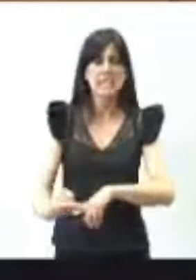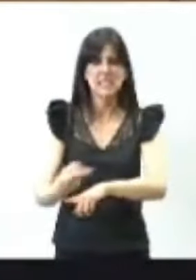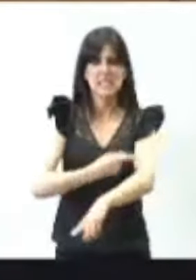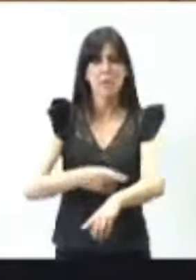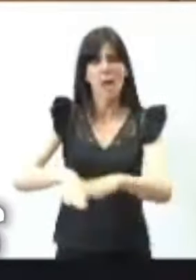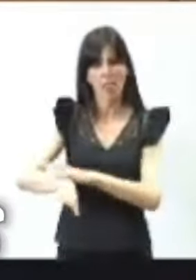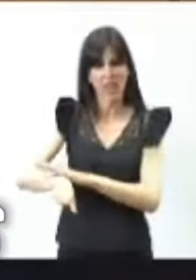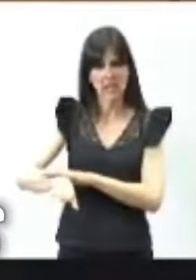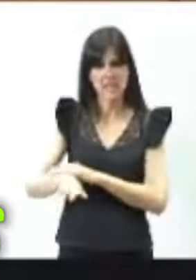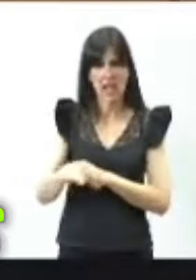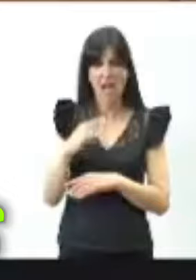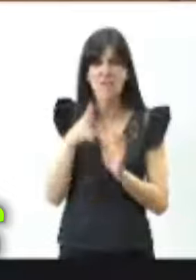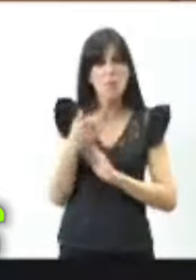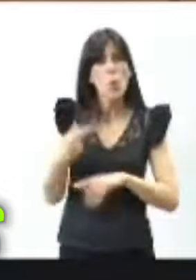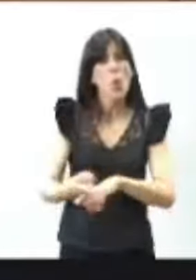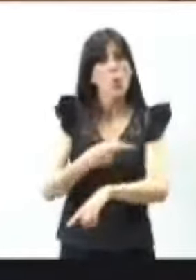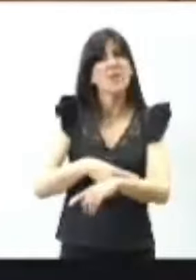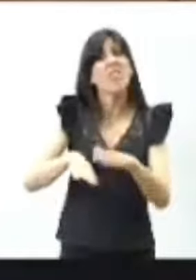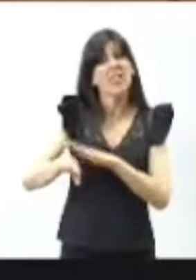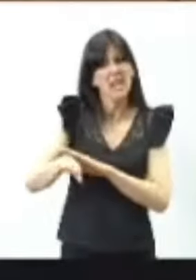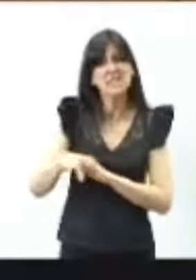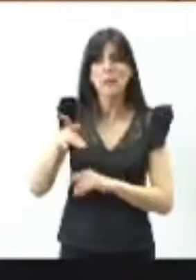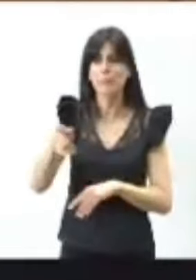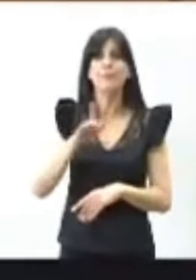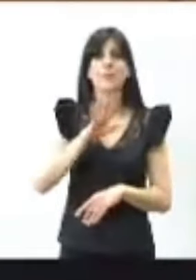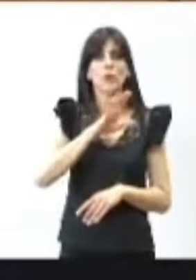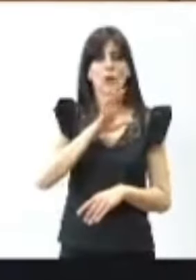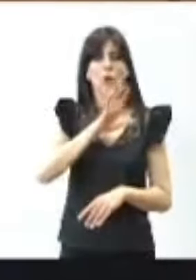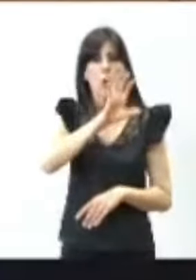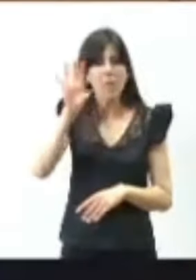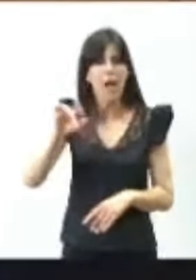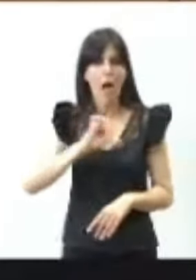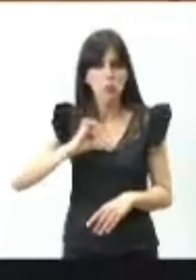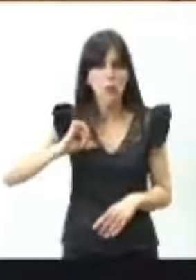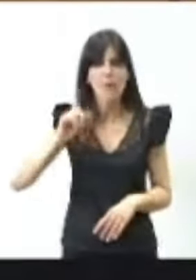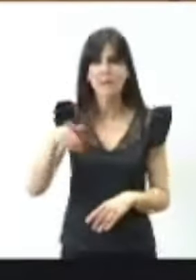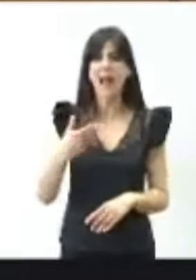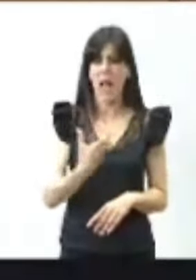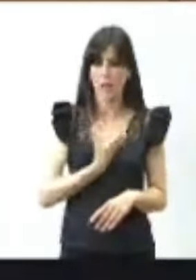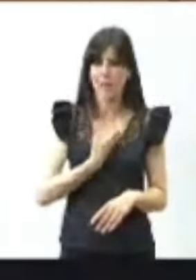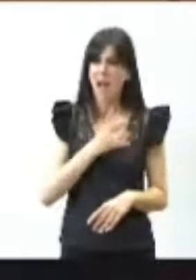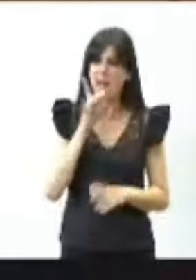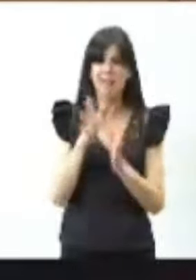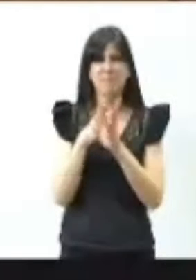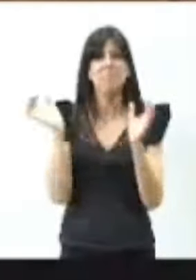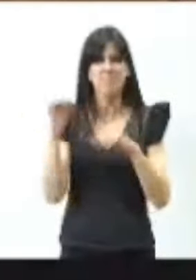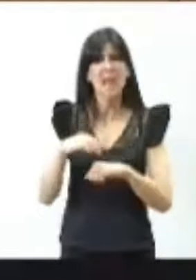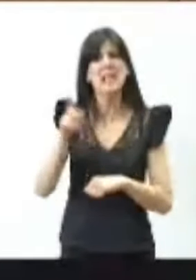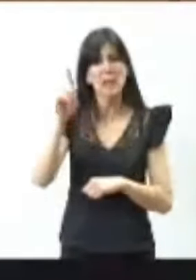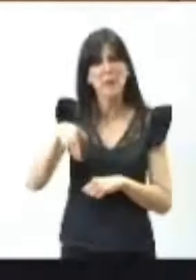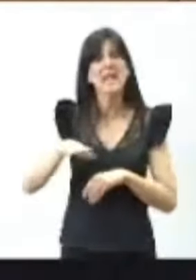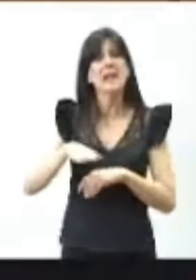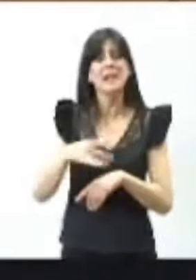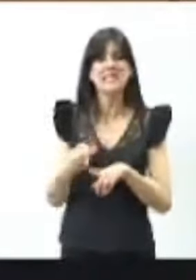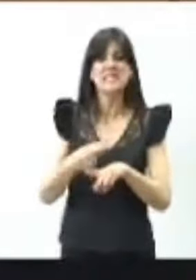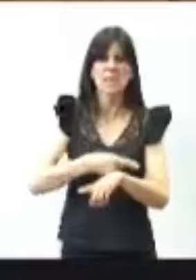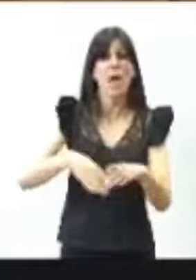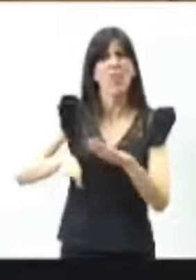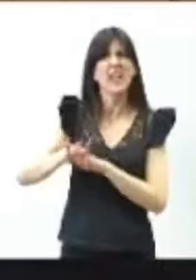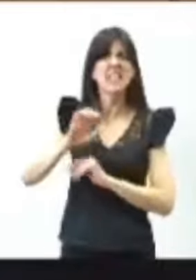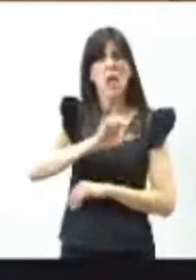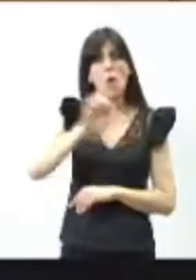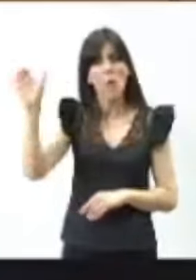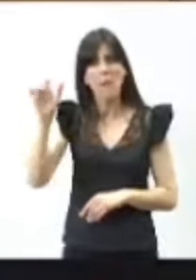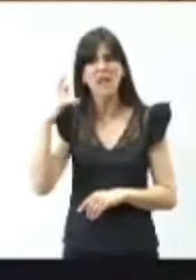la ultraderecha, en comunidades autónomas, en ayuntamientos. Y ahora nos dicen que también van a pactar con la extrema derecha en Europa. No sabemos si aquella